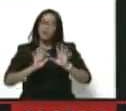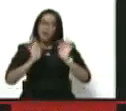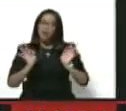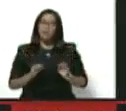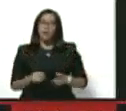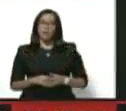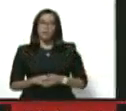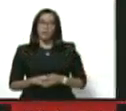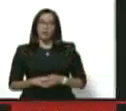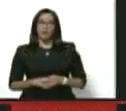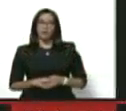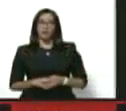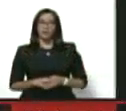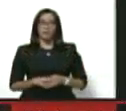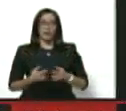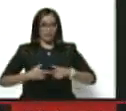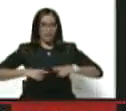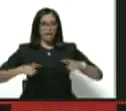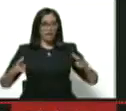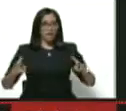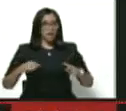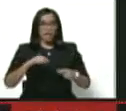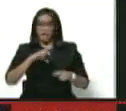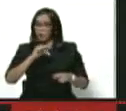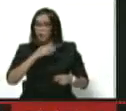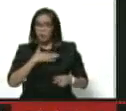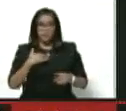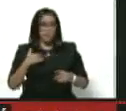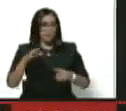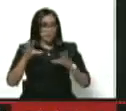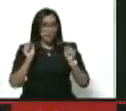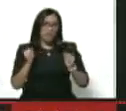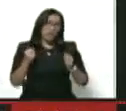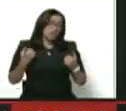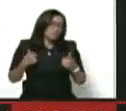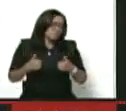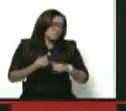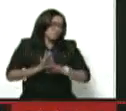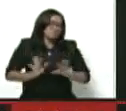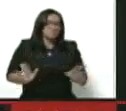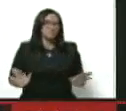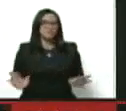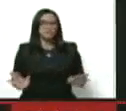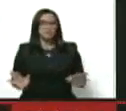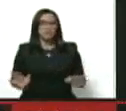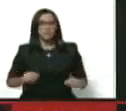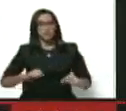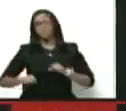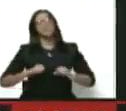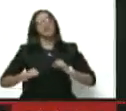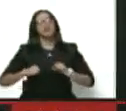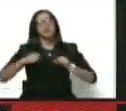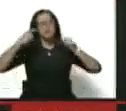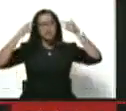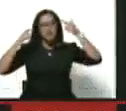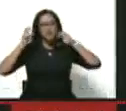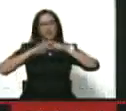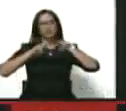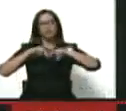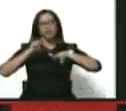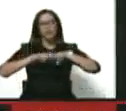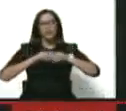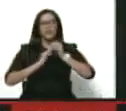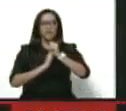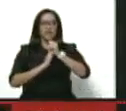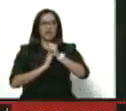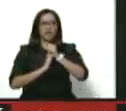para el que la quiere entender, y el que no lo quiere entender también. Es el método chavista de construir liderazgo,